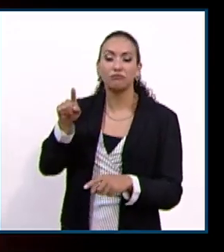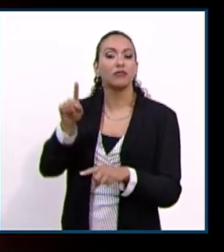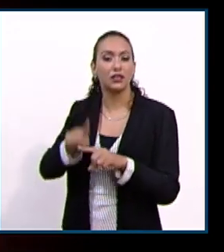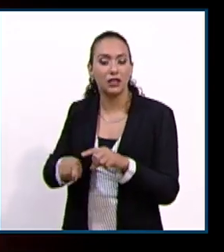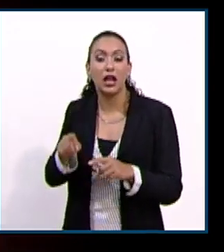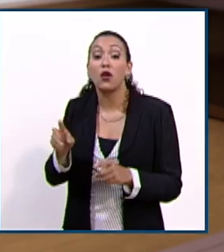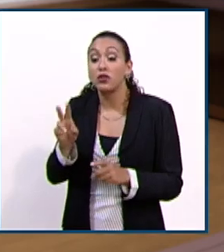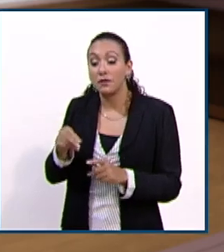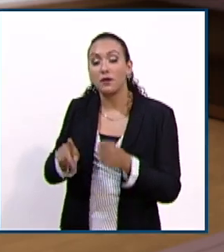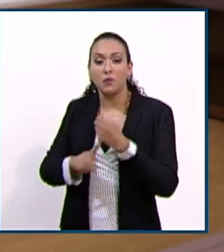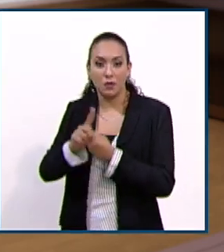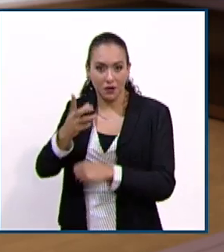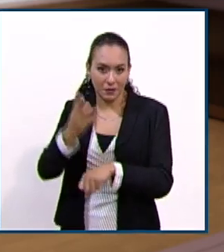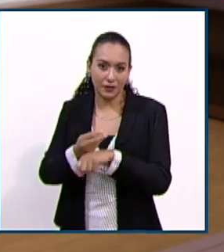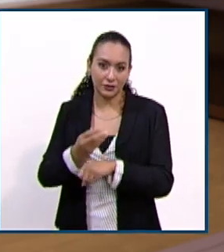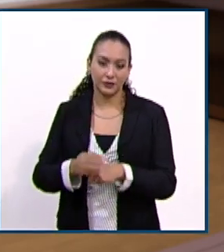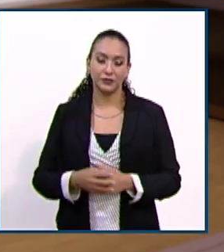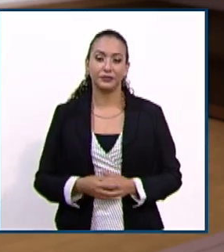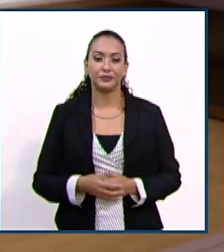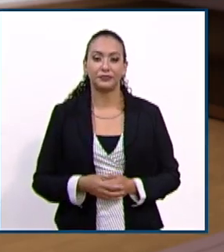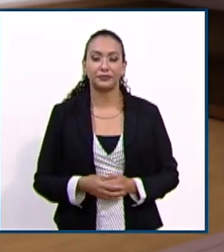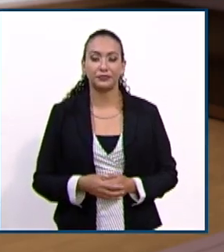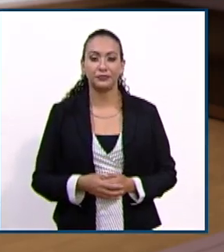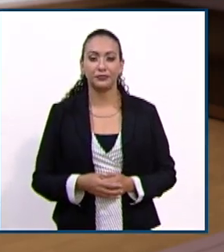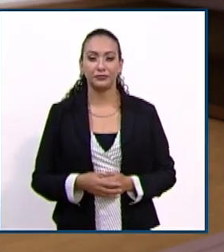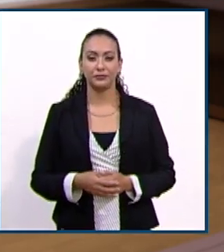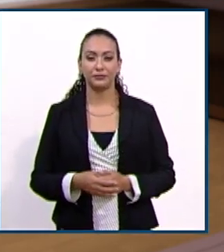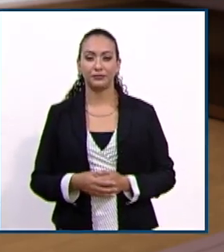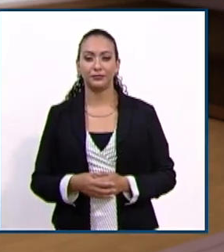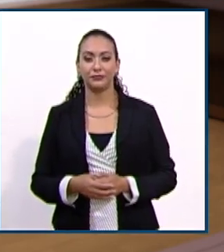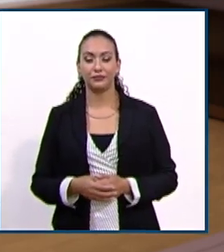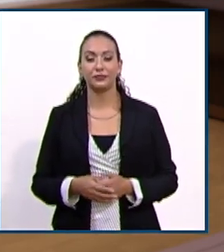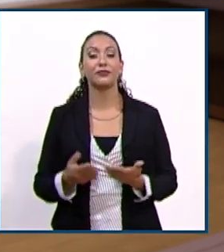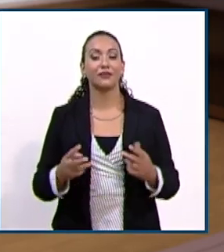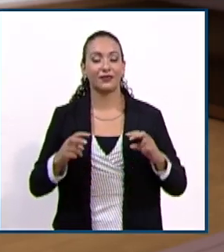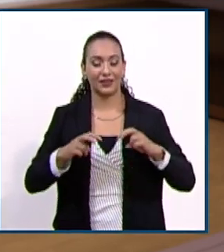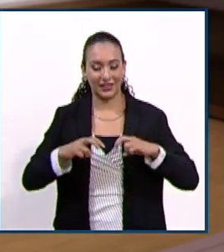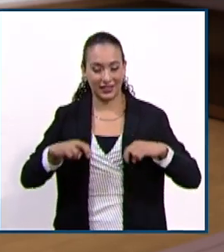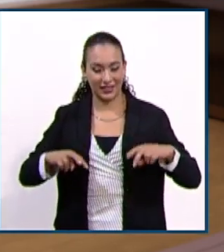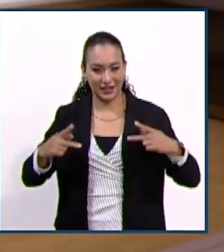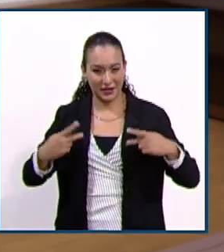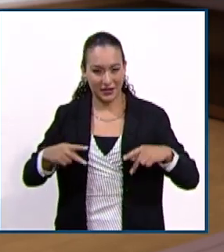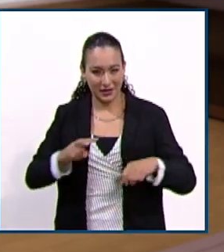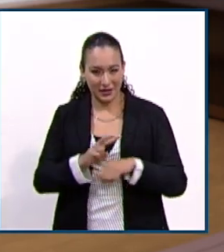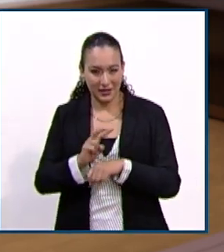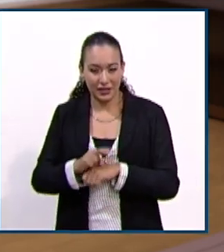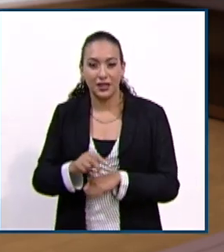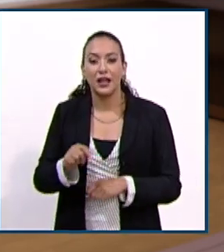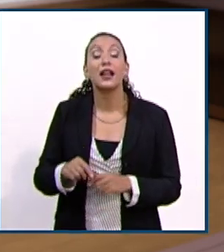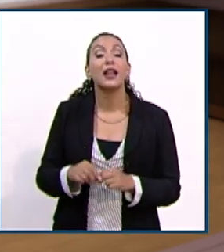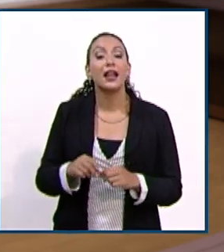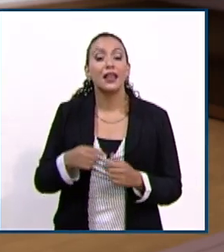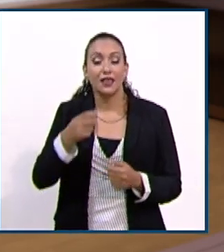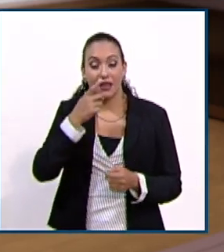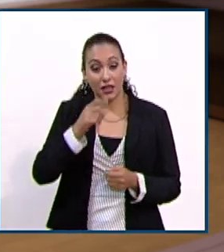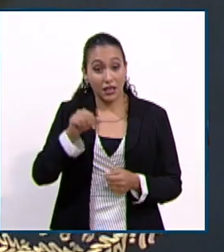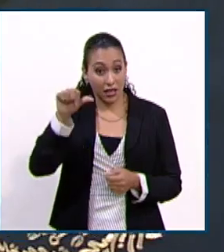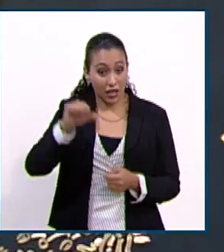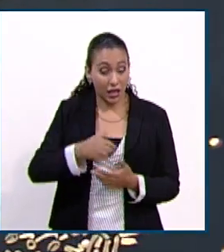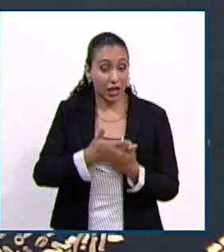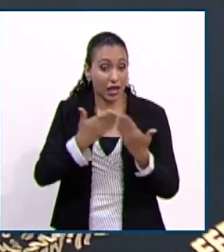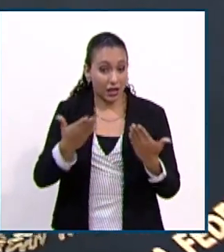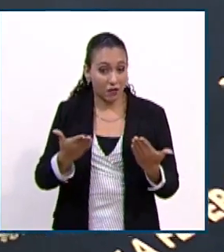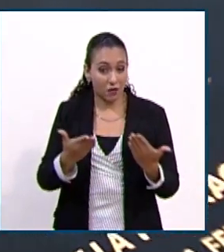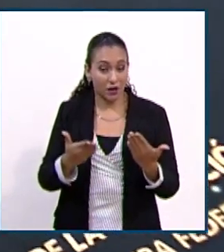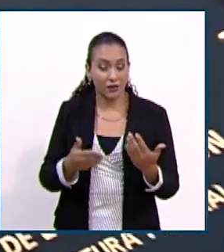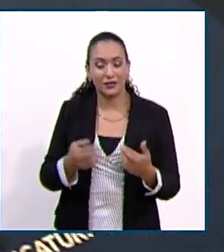reparado. Y en el boletín del Consejo de la Judicatura Federal, la Judicatura Hoy, se destacó una resolución del